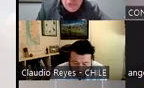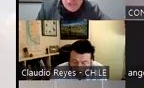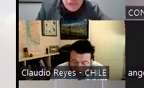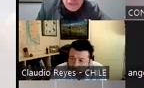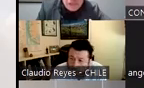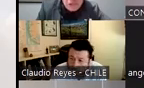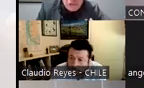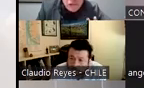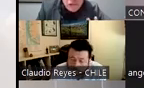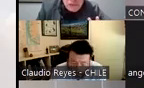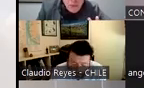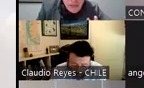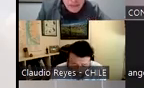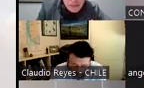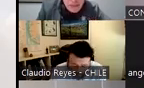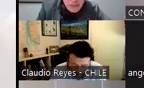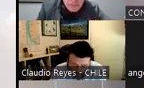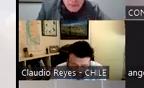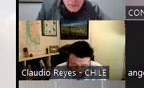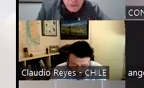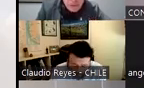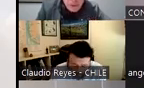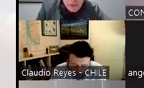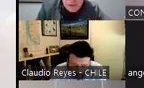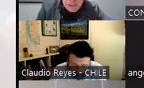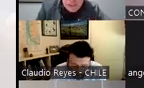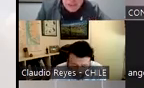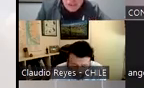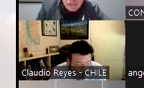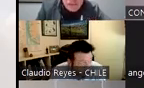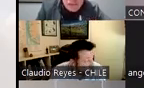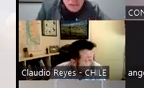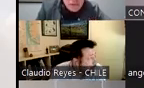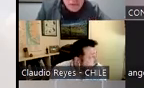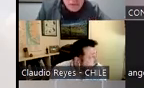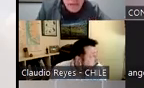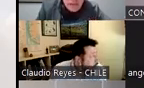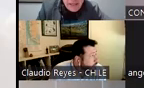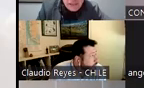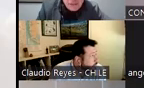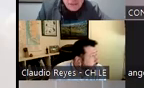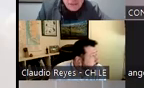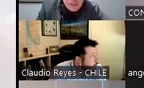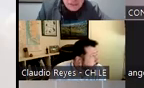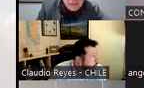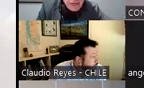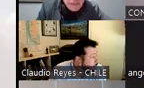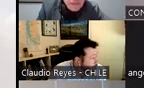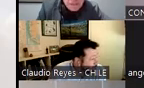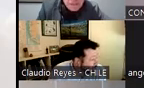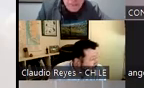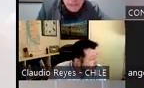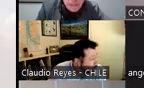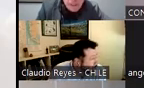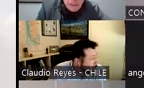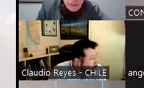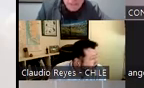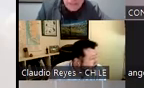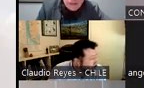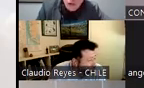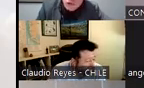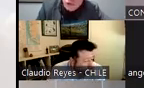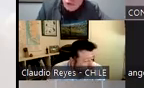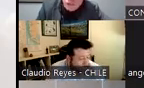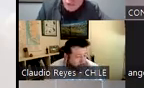el comité permanente los ejecutivos se reúnen dos veces al año son delegados